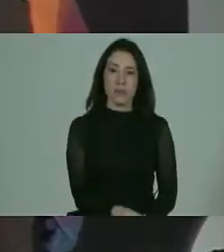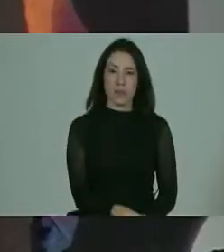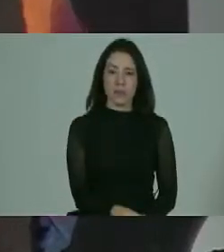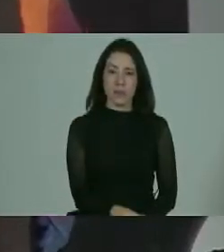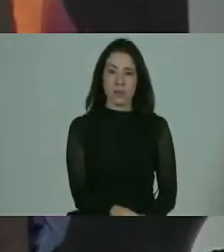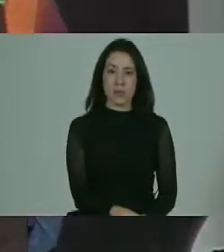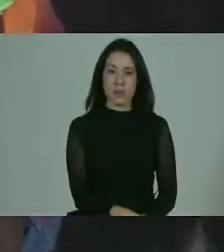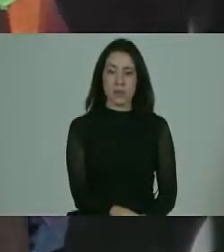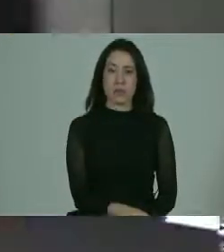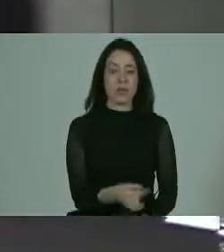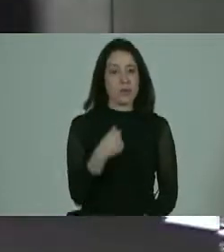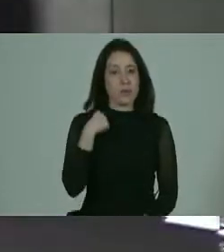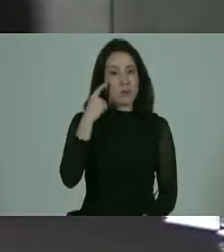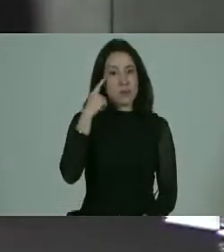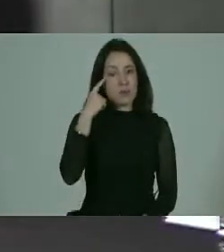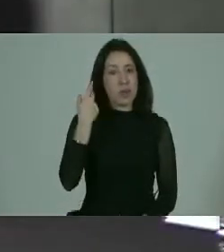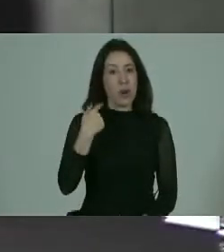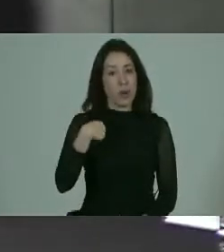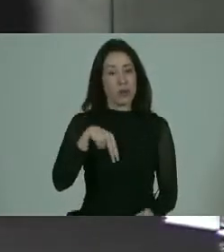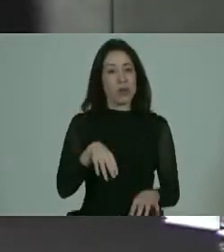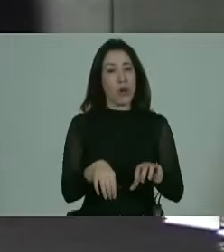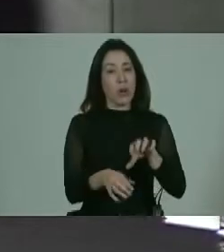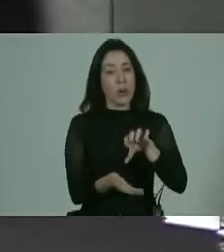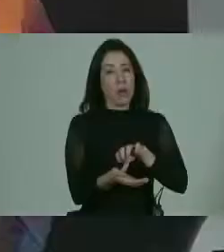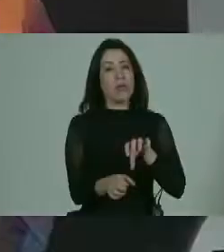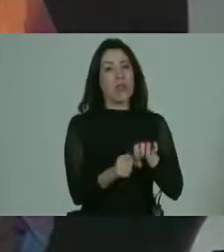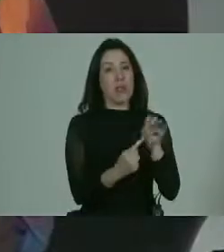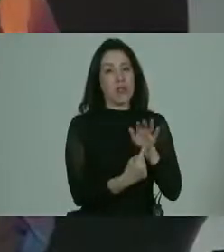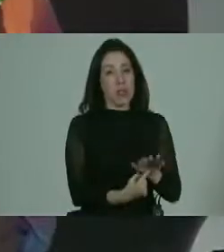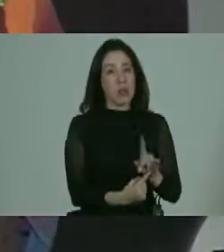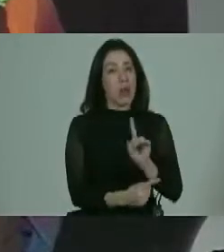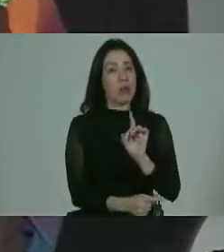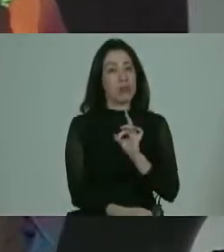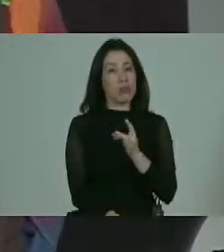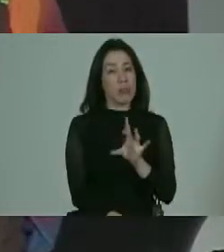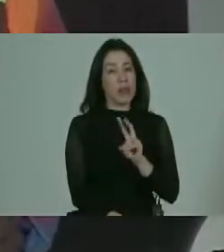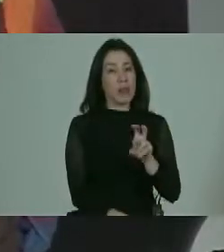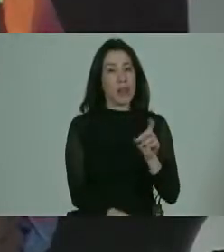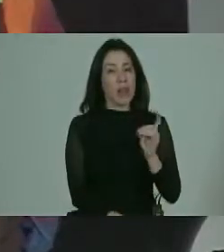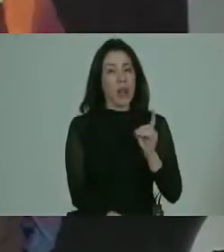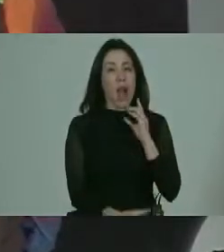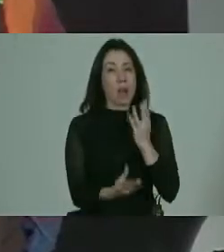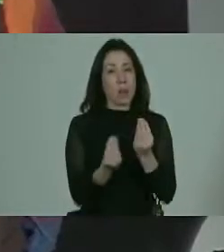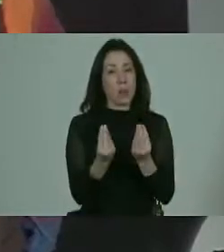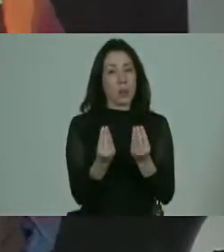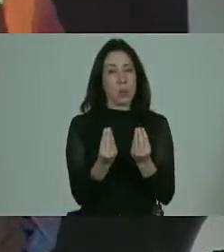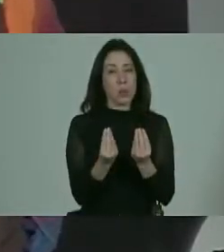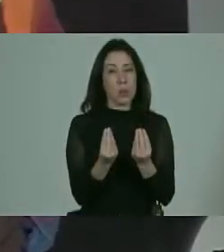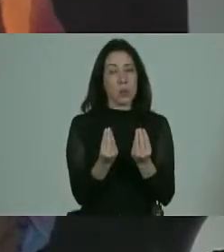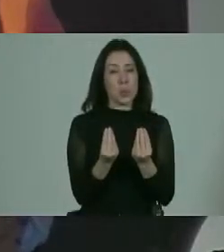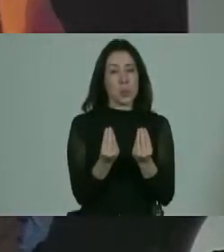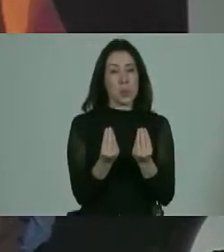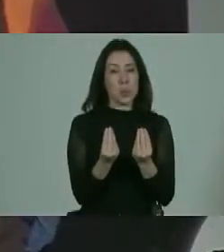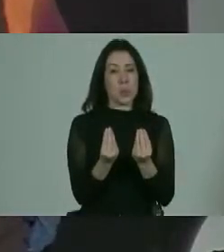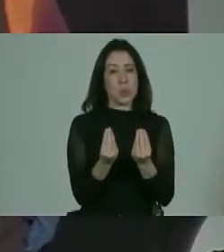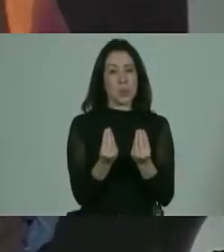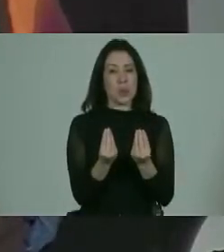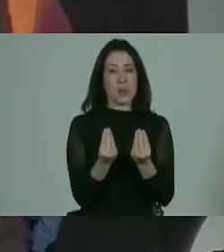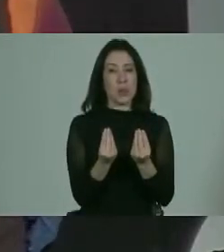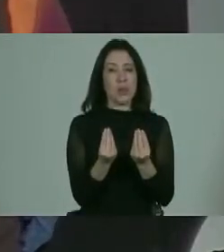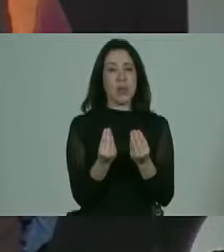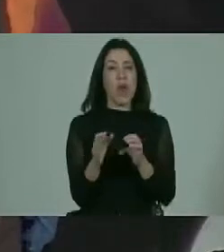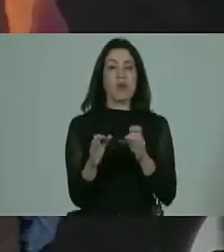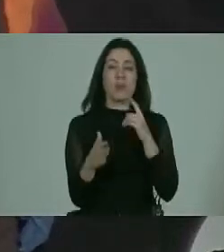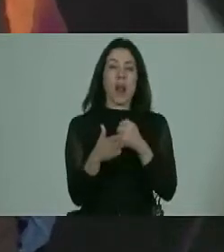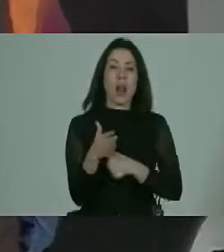que ese incremento yo creo que nuestro pero igual es discriminados no son el ámbito discapacidad en muchos tenemos bastante si bastante pero tenemos